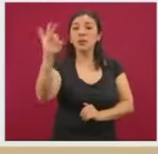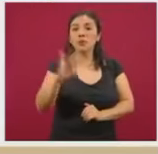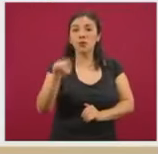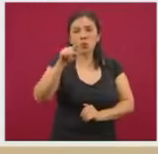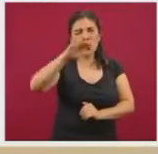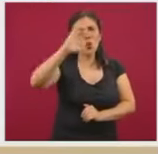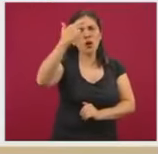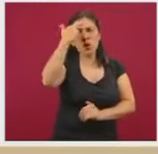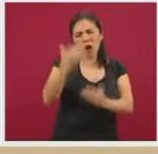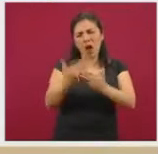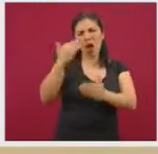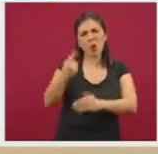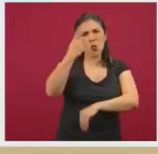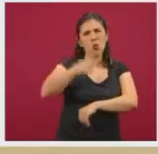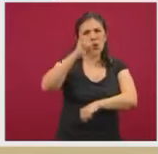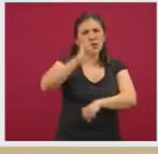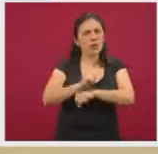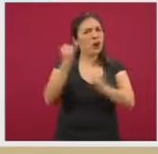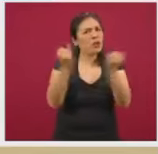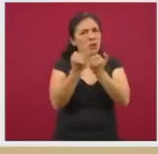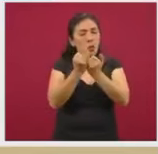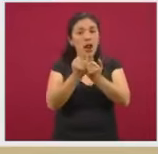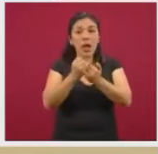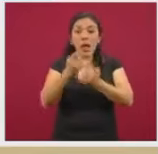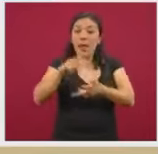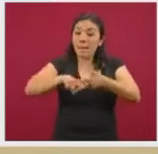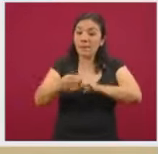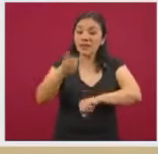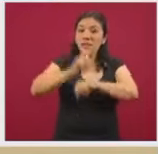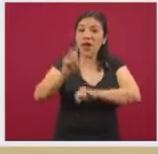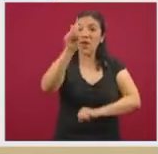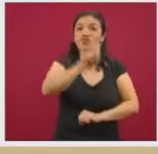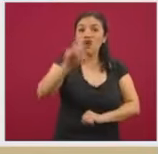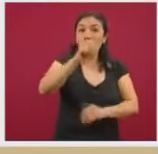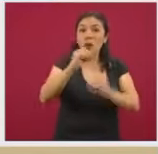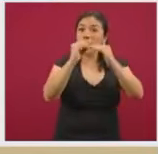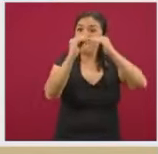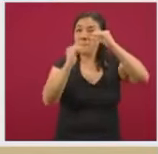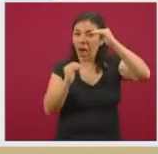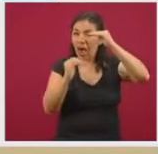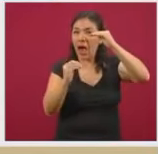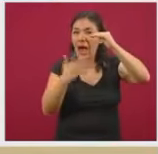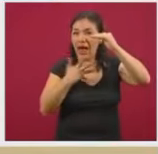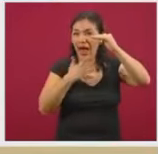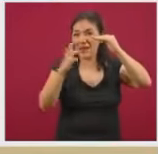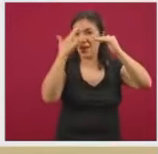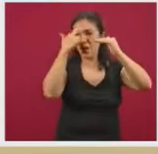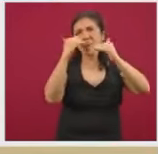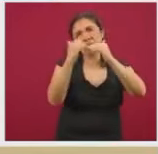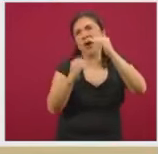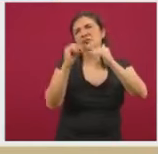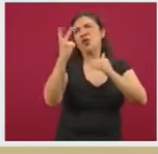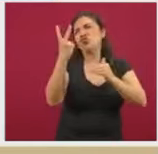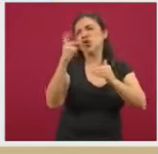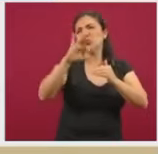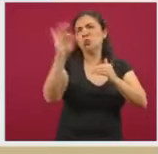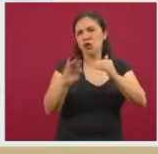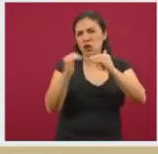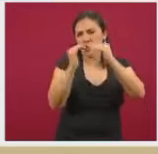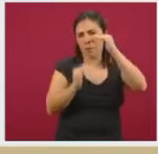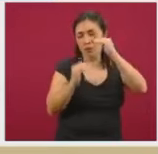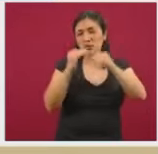ustedes recuerdan, la semana pasada también abrimos en domingo con un descenso, pero era un descenso menor, era un descenso de menos 2%, y